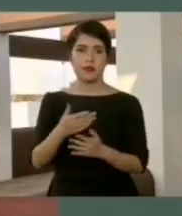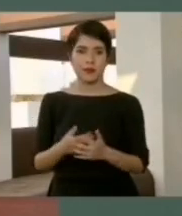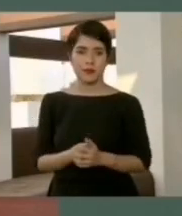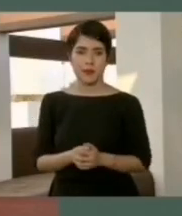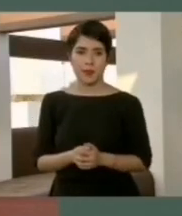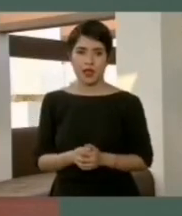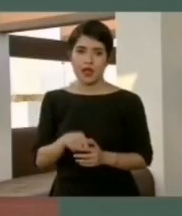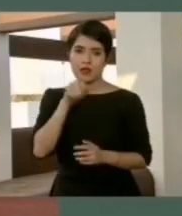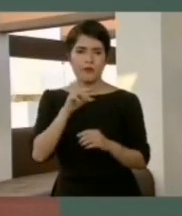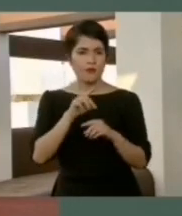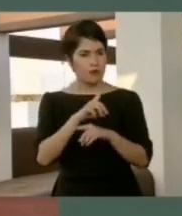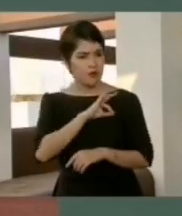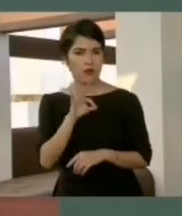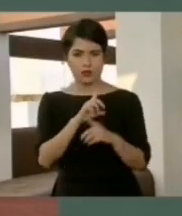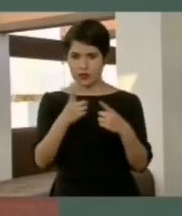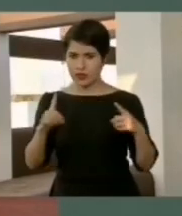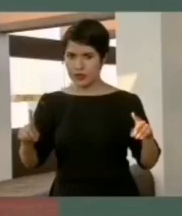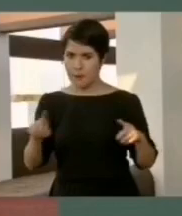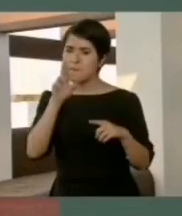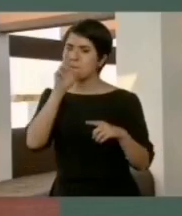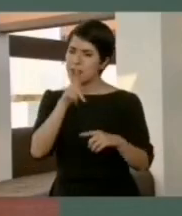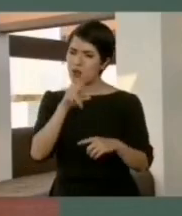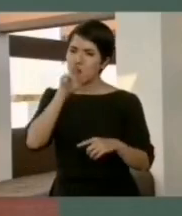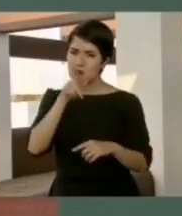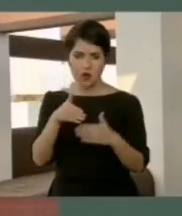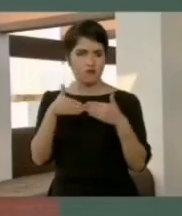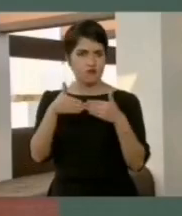desarrollar el sistema portuario nacional y formar profesionales.